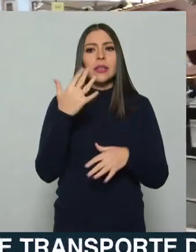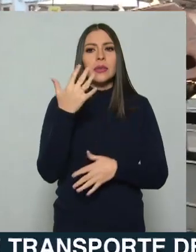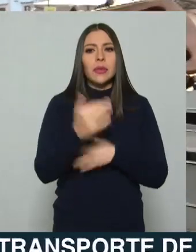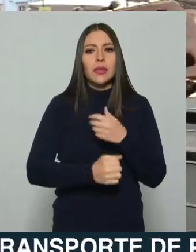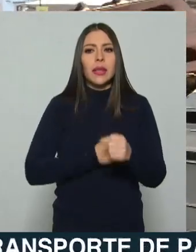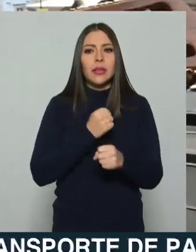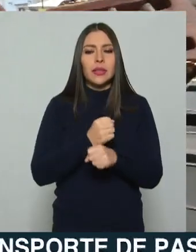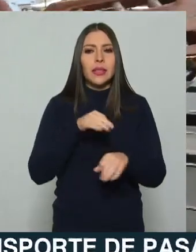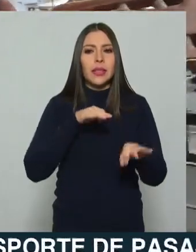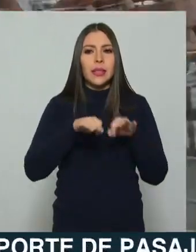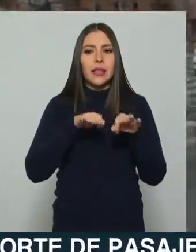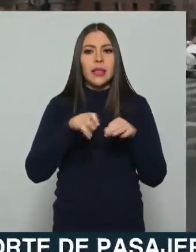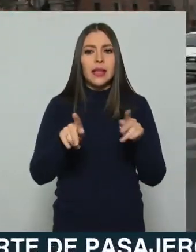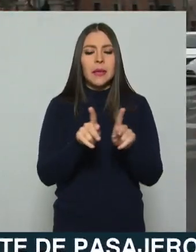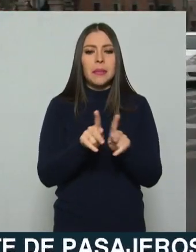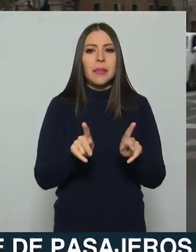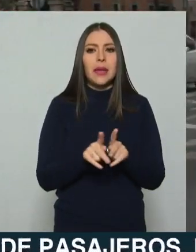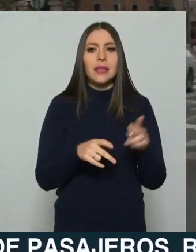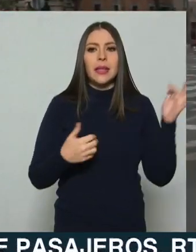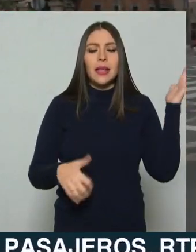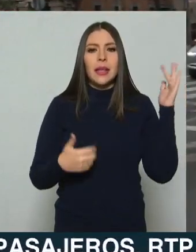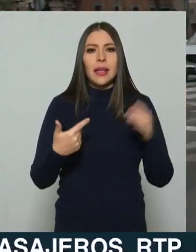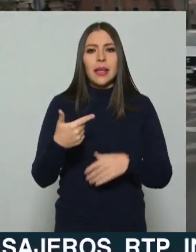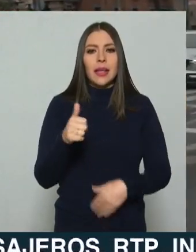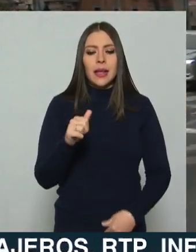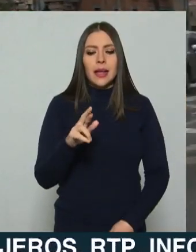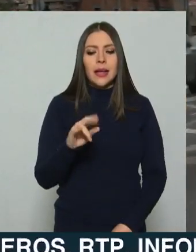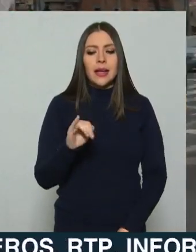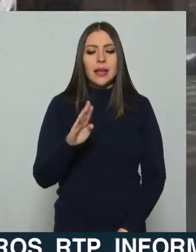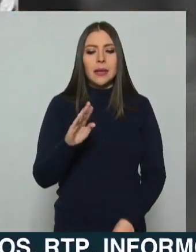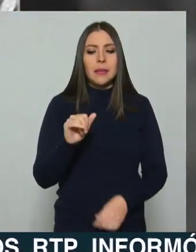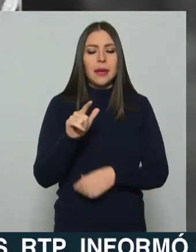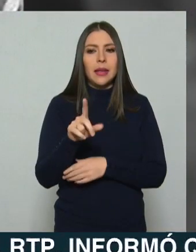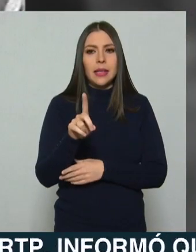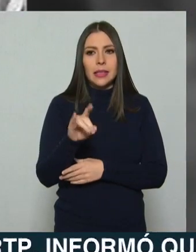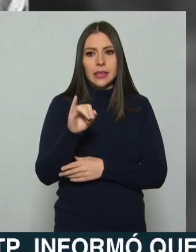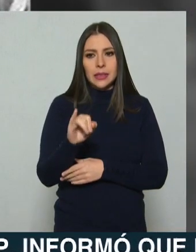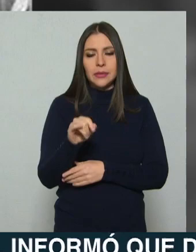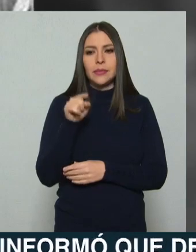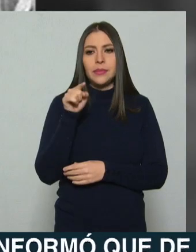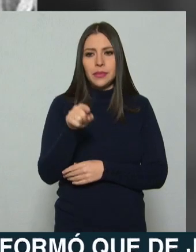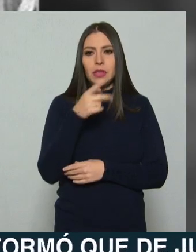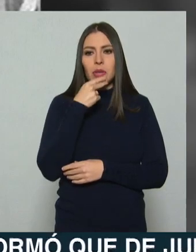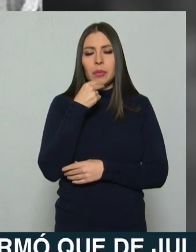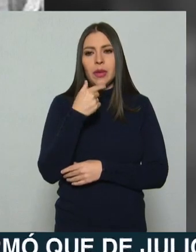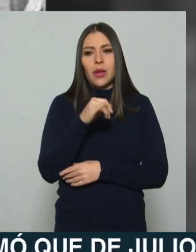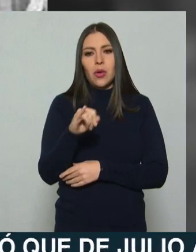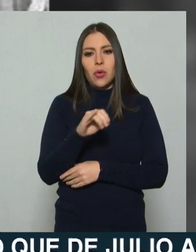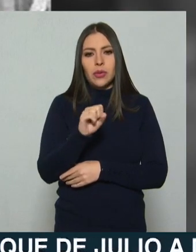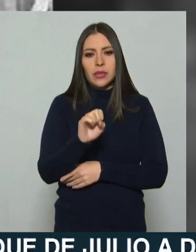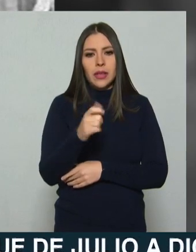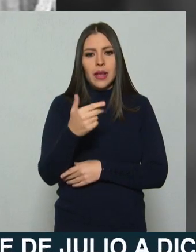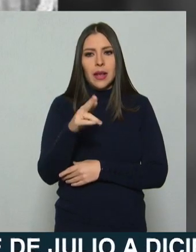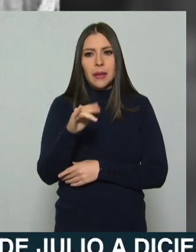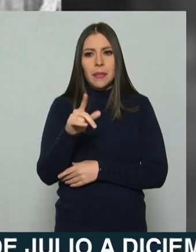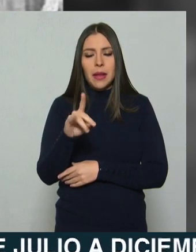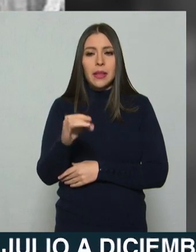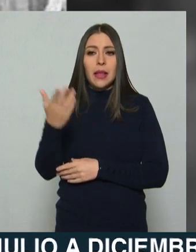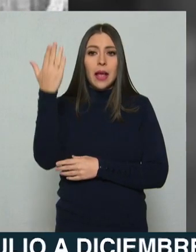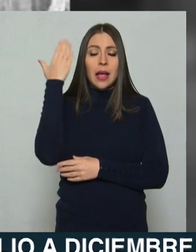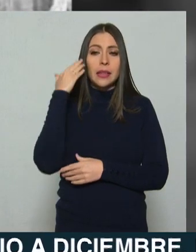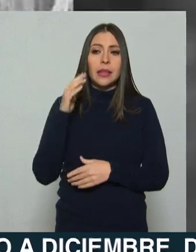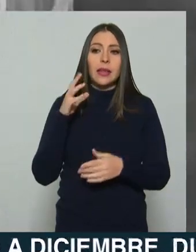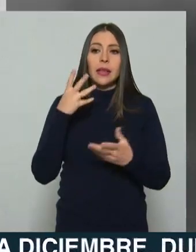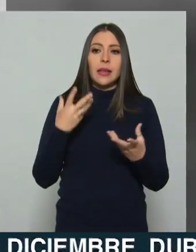de México, la Plaza Garibaldi, que lleva este nombre en honor a José Garibaldi, quien en 1910 se incorporó a las fuerzas maderistas